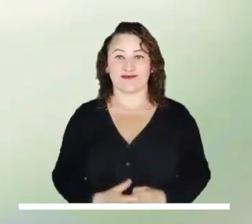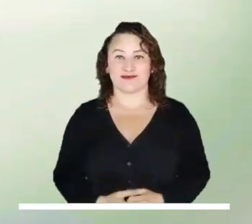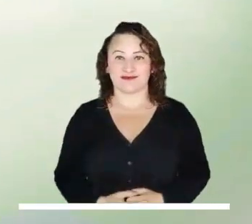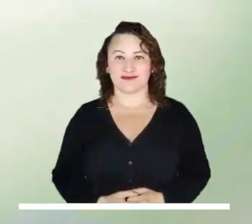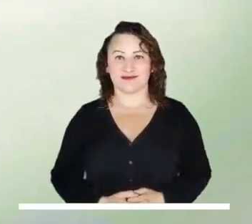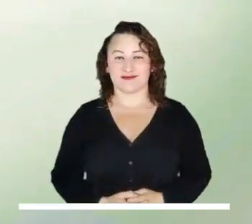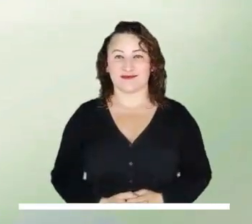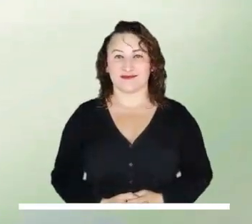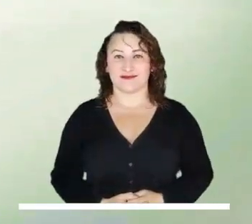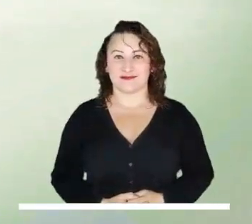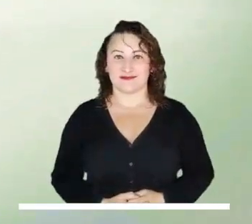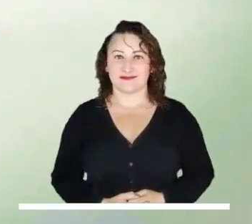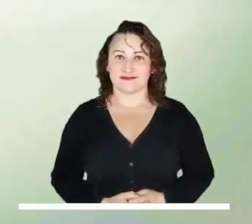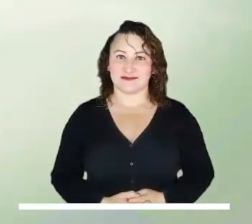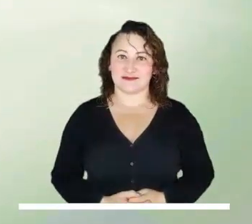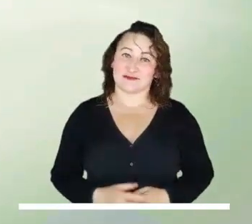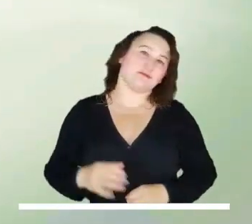Caquetá.